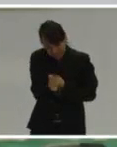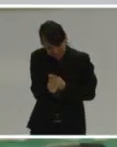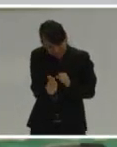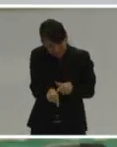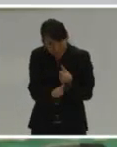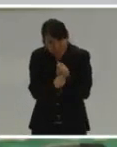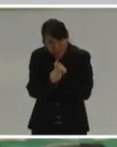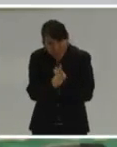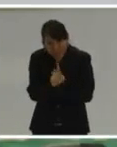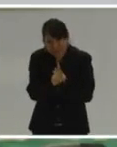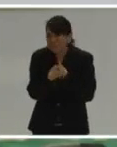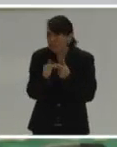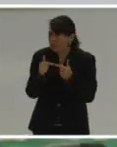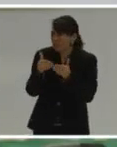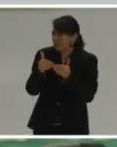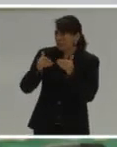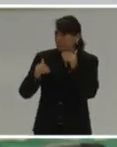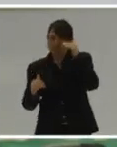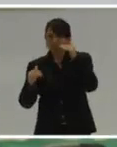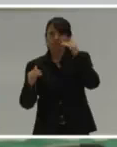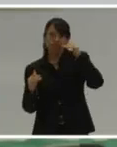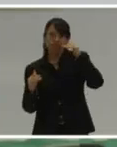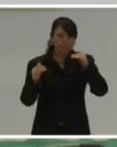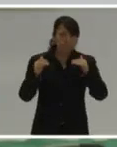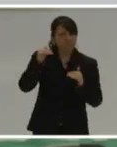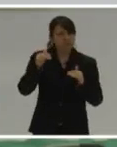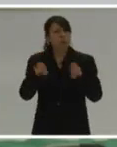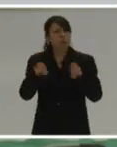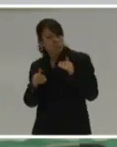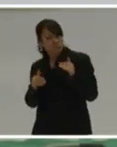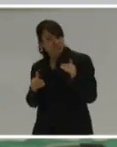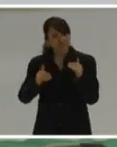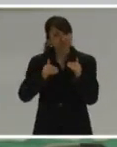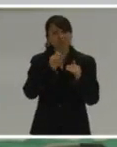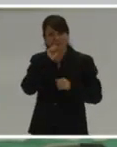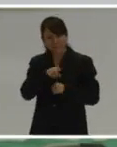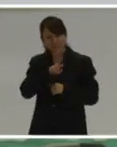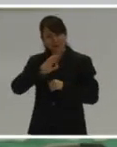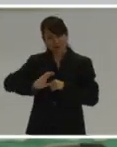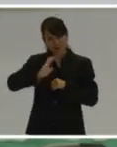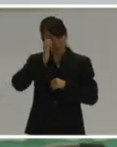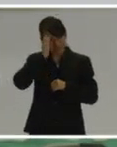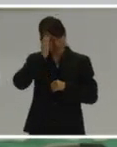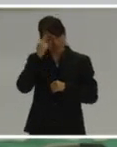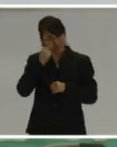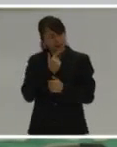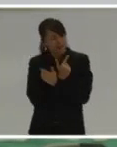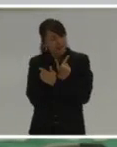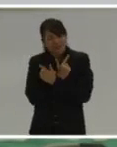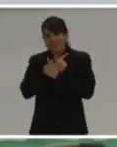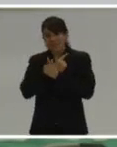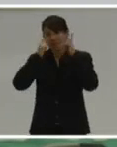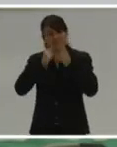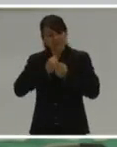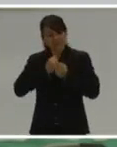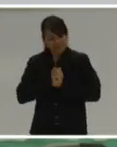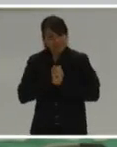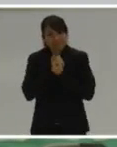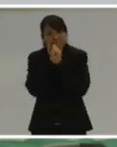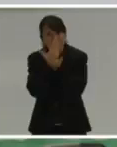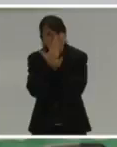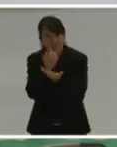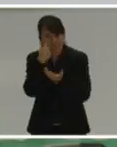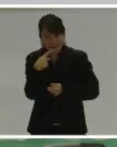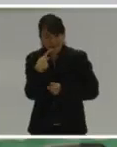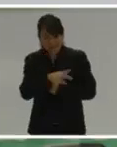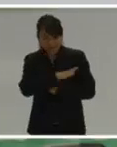que se tienen. El reconocimiento a la libre determinación y a la lucha para salvaguardar los territorios.